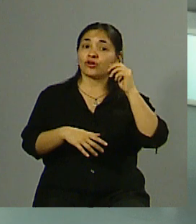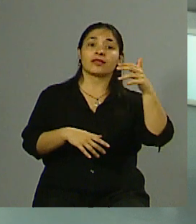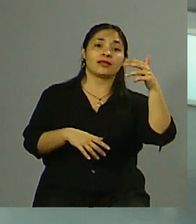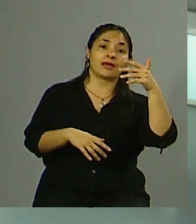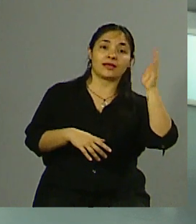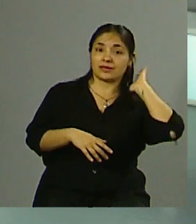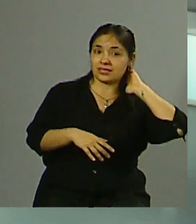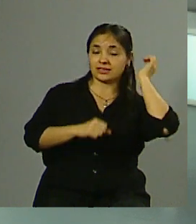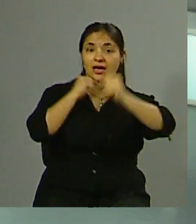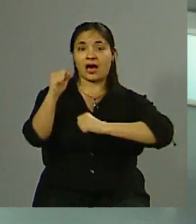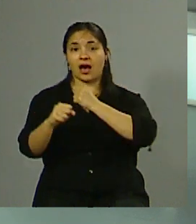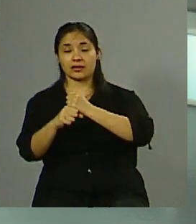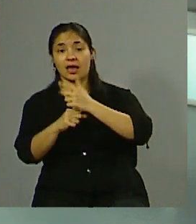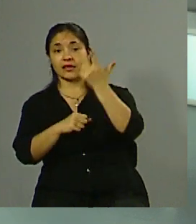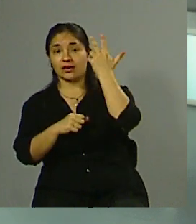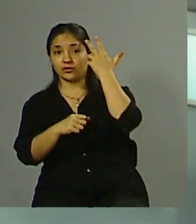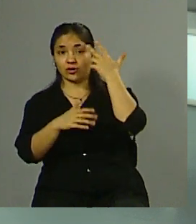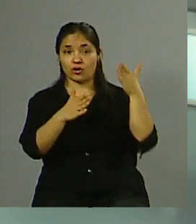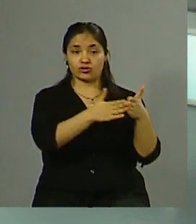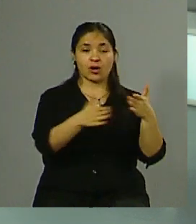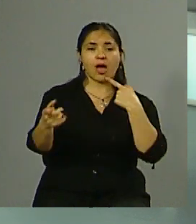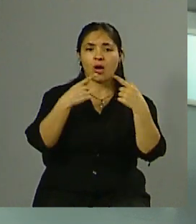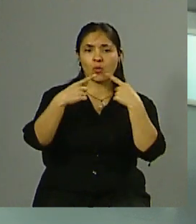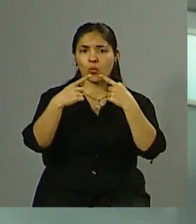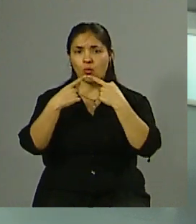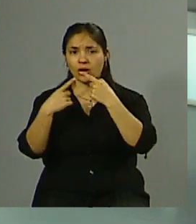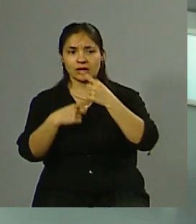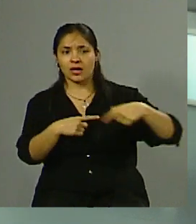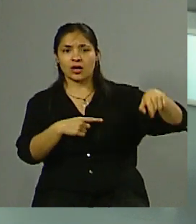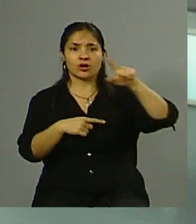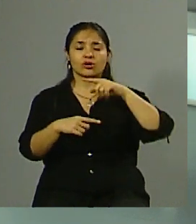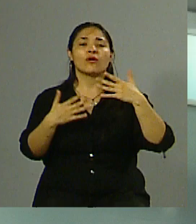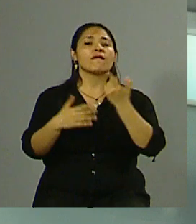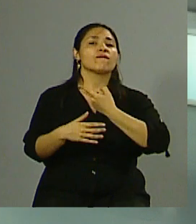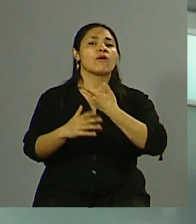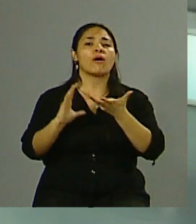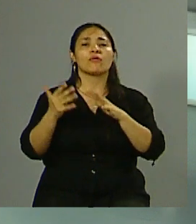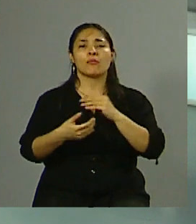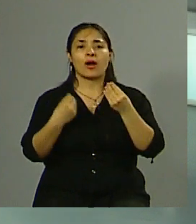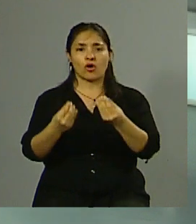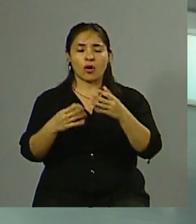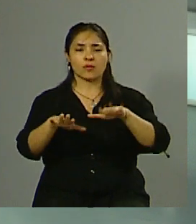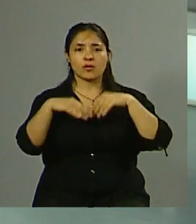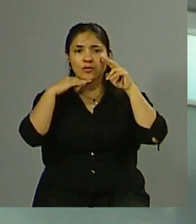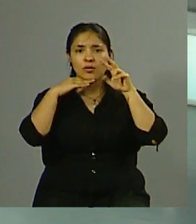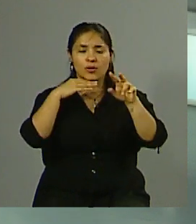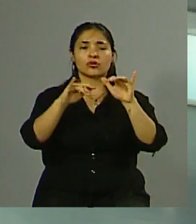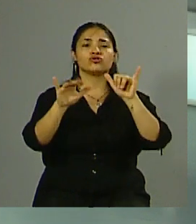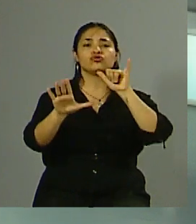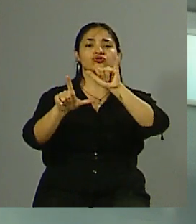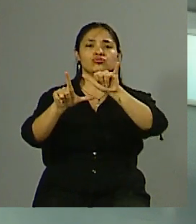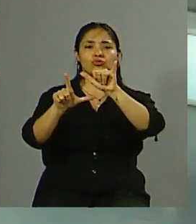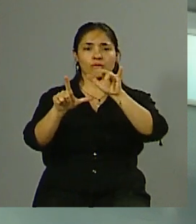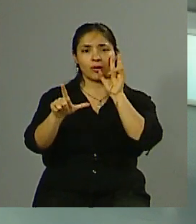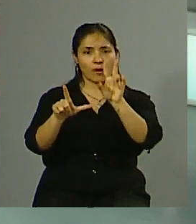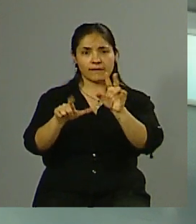18 años, haciendo una pequeña encuesta, muchos de ellos los vieron obviamente por las redes sociales. Sí, ¿sí? Que son cortes además. Son cortitos, pero